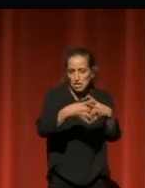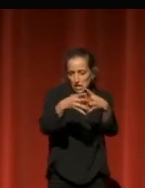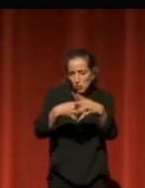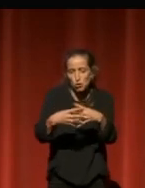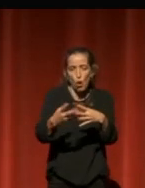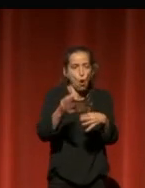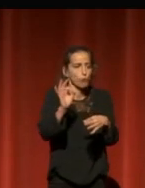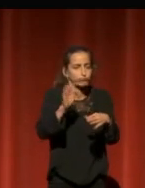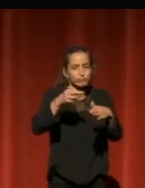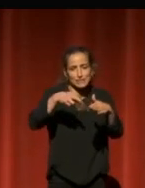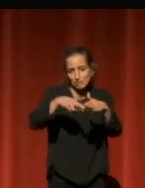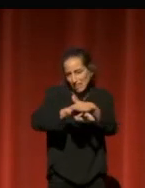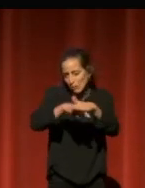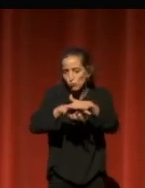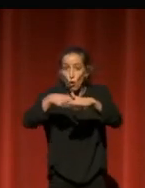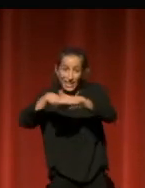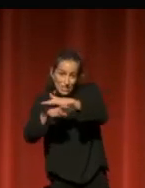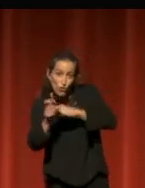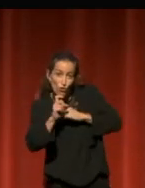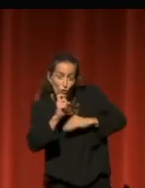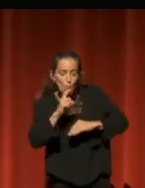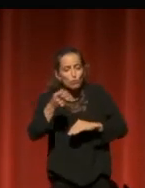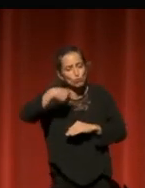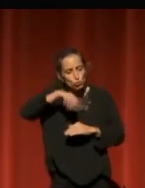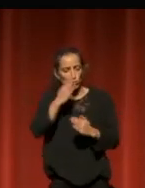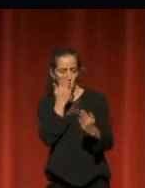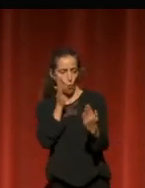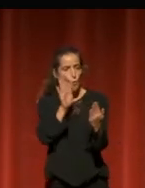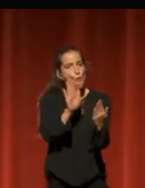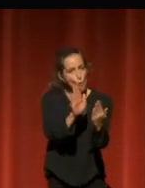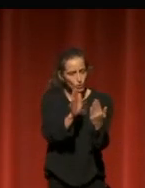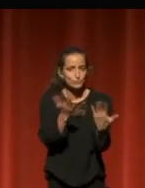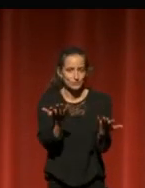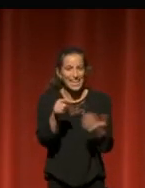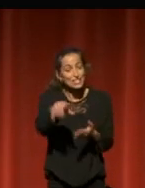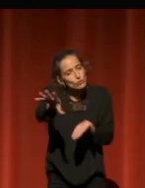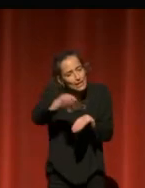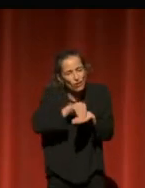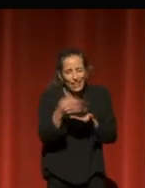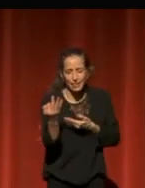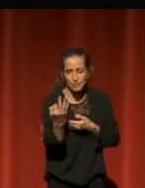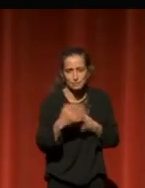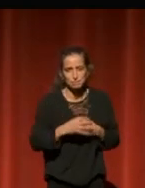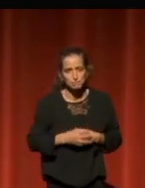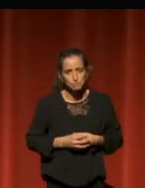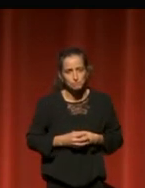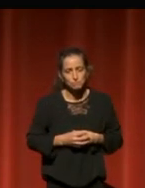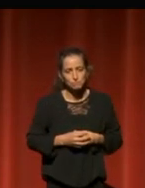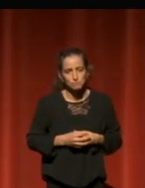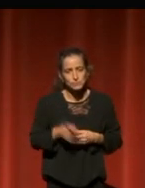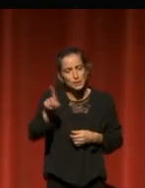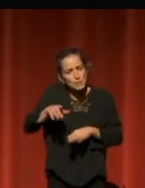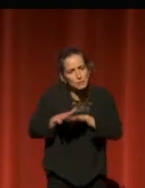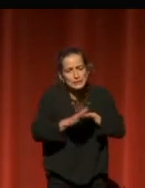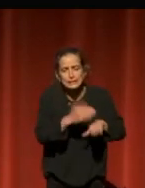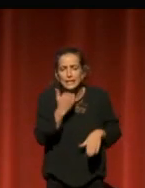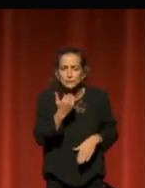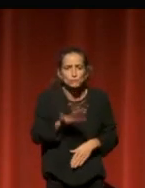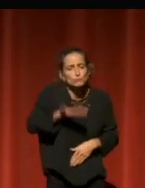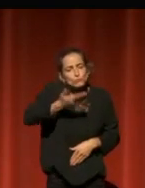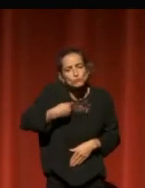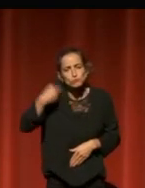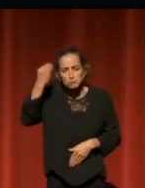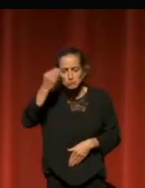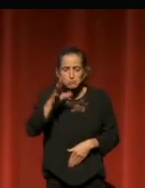recursos. Entonces, eso de alguna manera tiene que recogerse. Luego, algo muy importante que creo que se está viviendo ahora y que estamos en